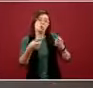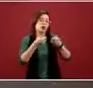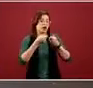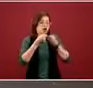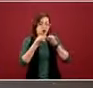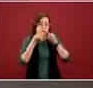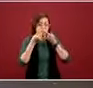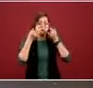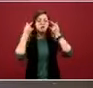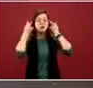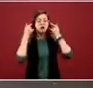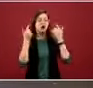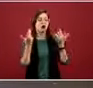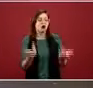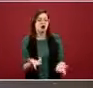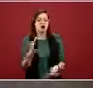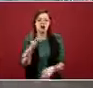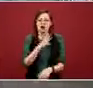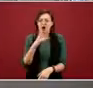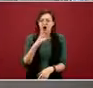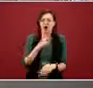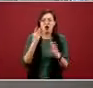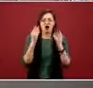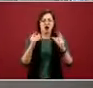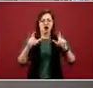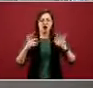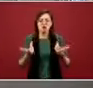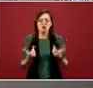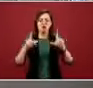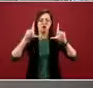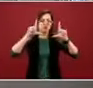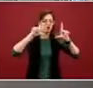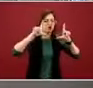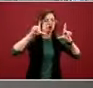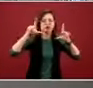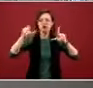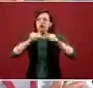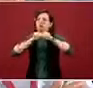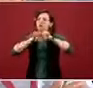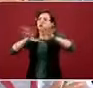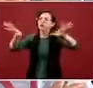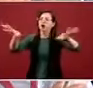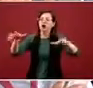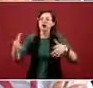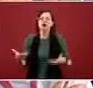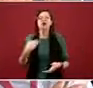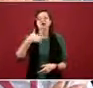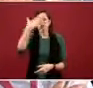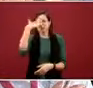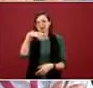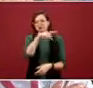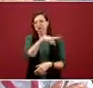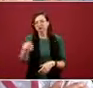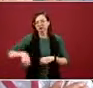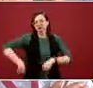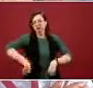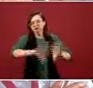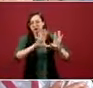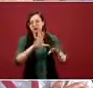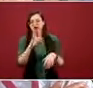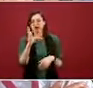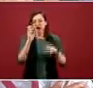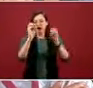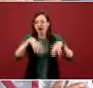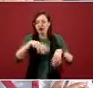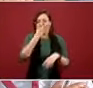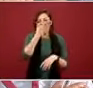los screenshots, circulan. De buena fuente los conozco y sé que ustedes no los quieren dejar abandonados y que también